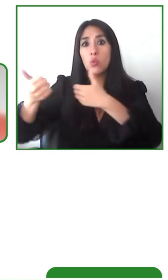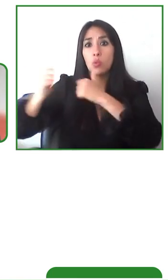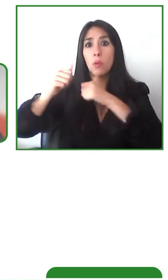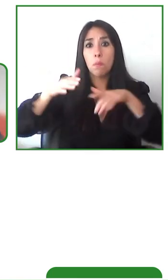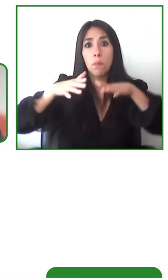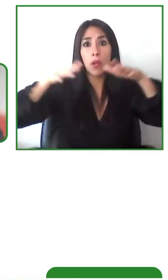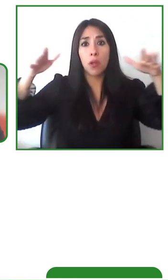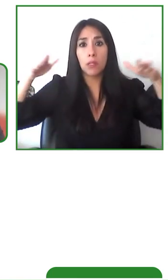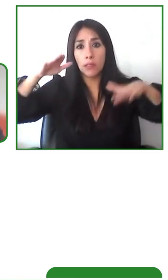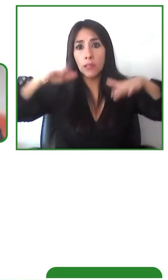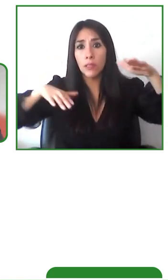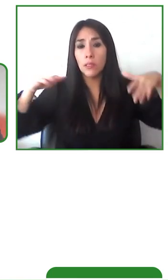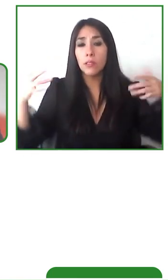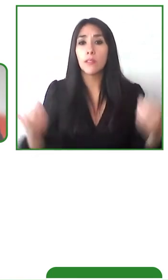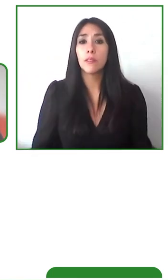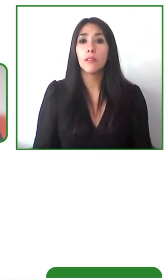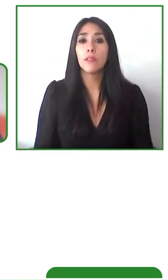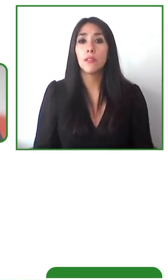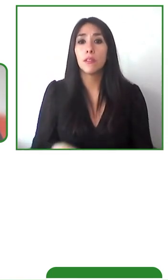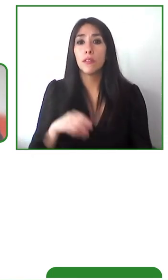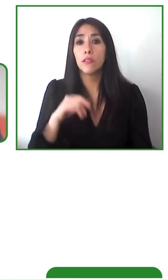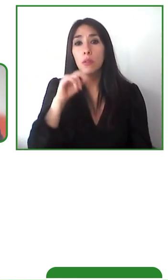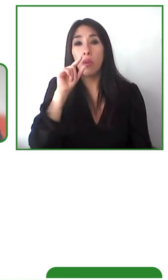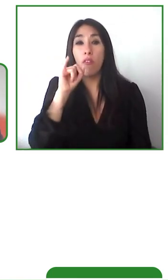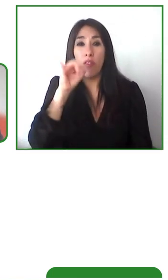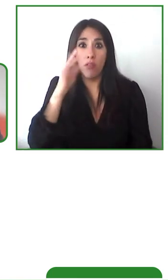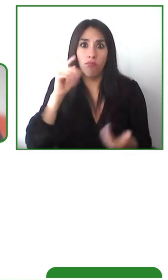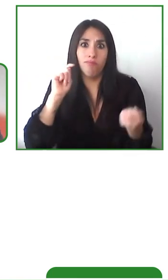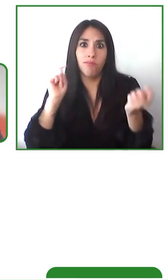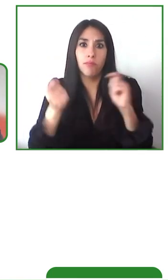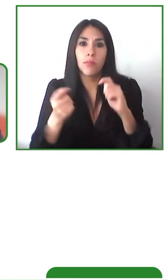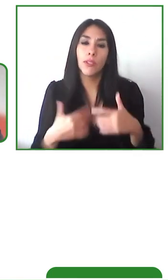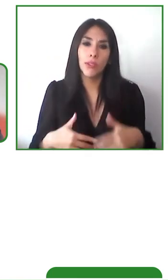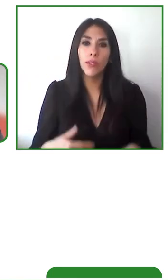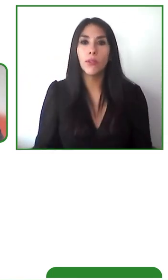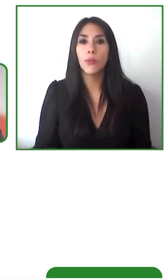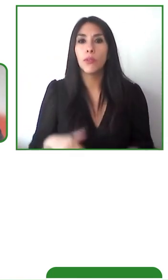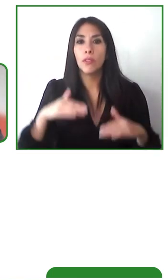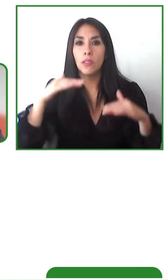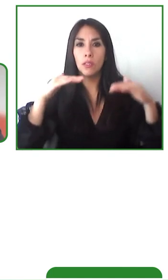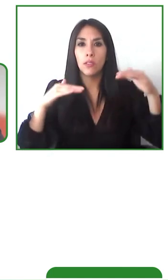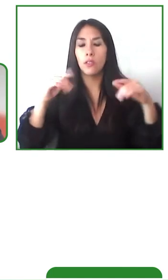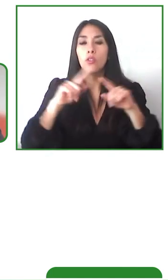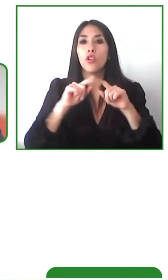cambio aparentemente hay muchas sorpresas también del impacto que aparece.